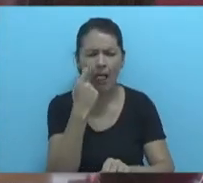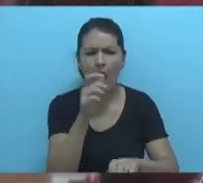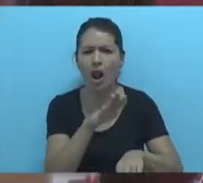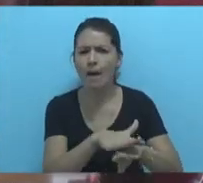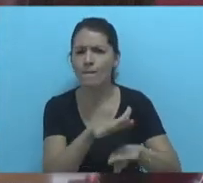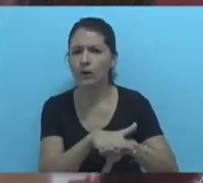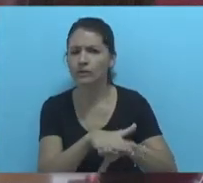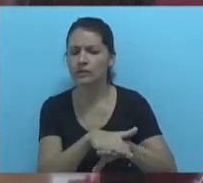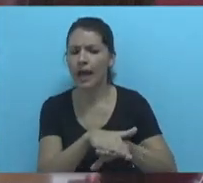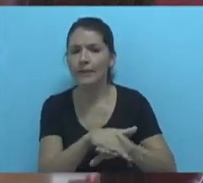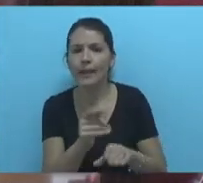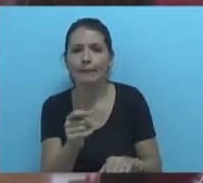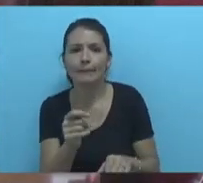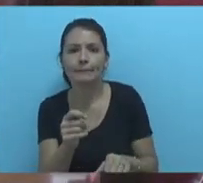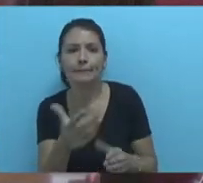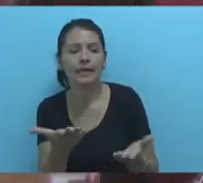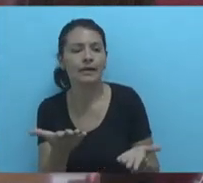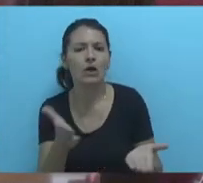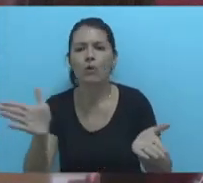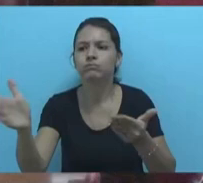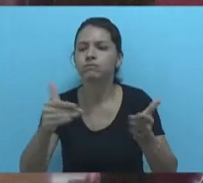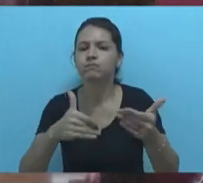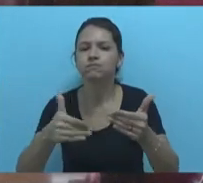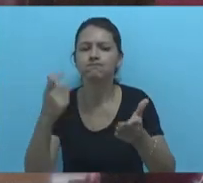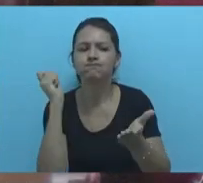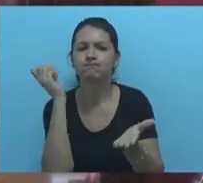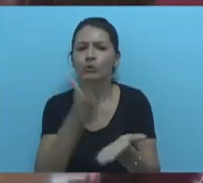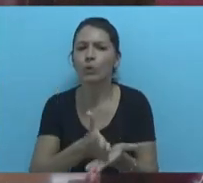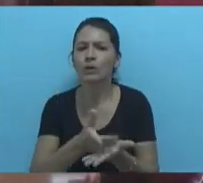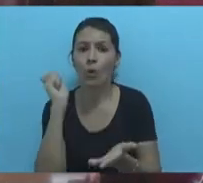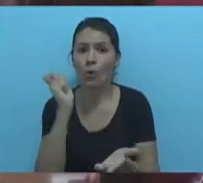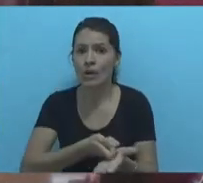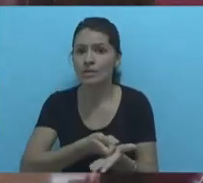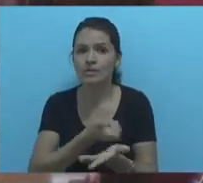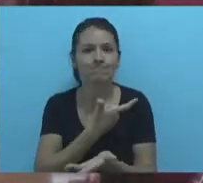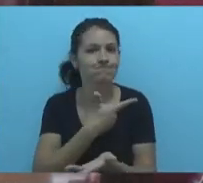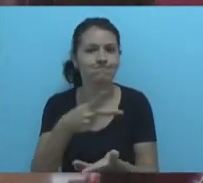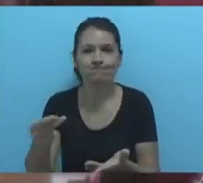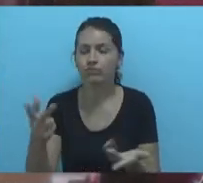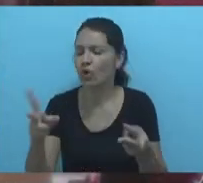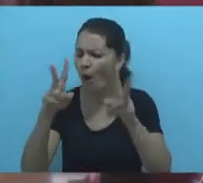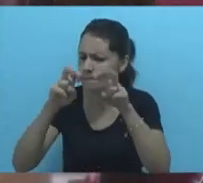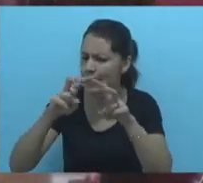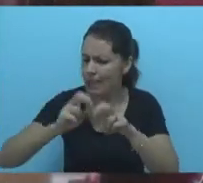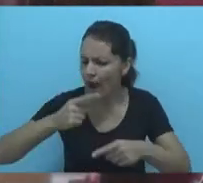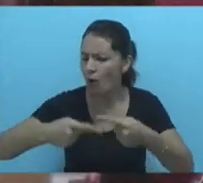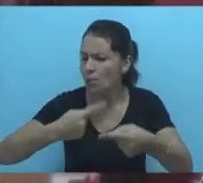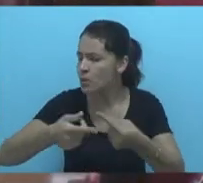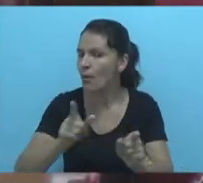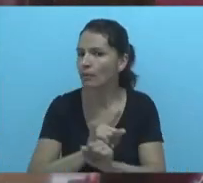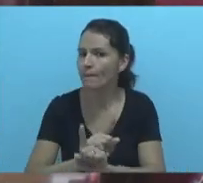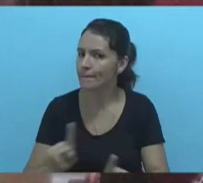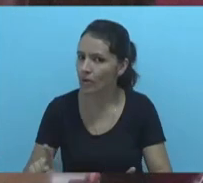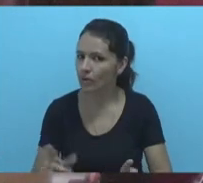preventiva y aún no se ha llamado a juicio y no ha habido casi avances en la investigación.